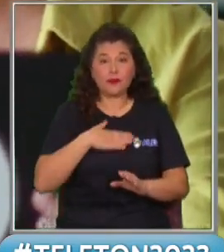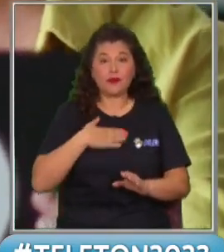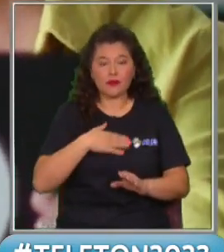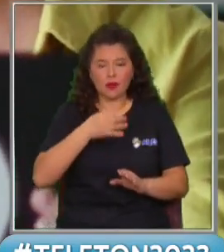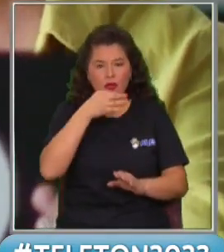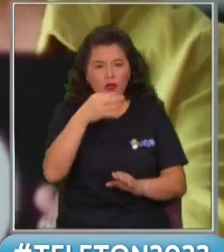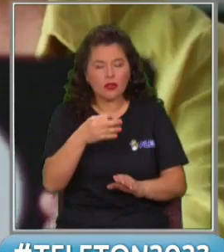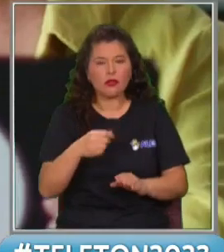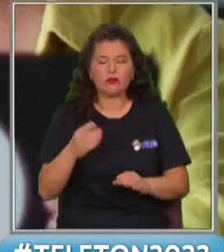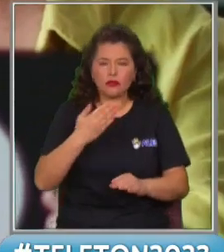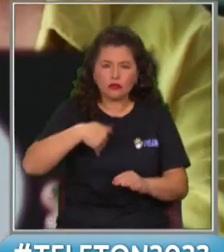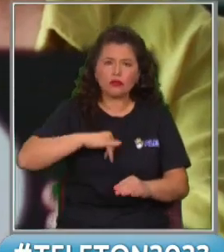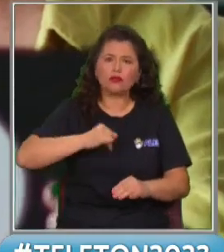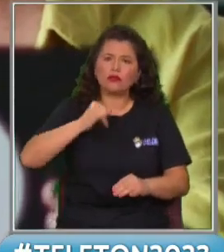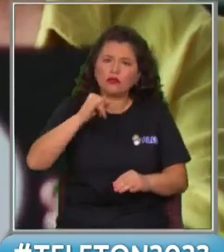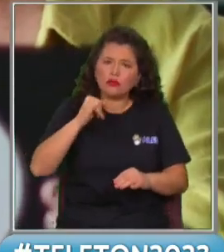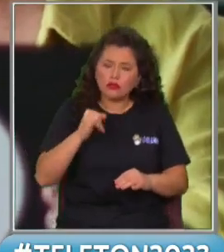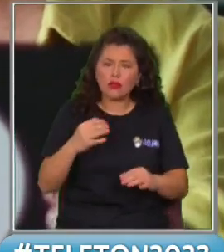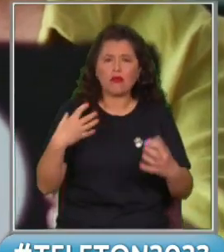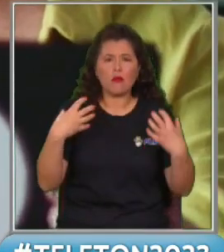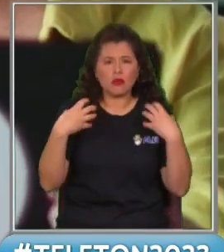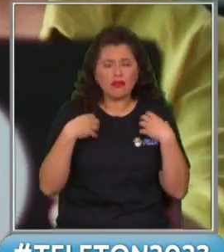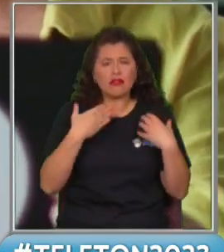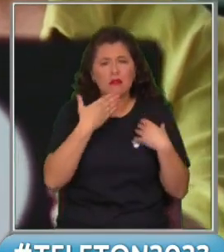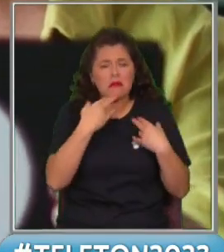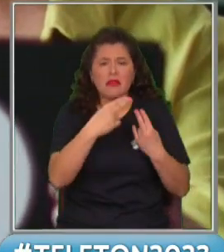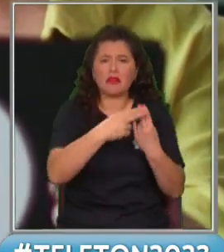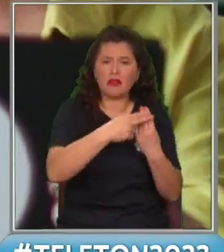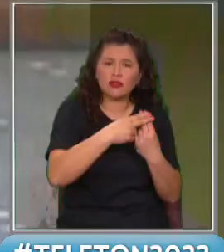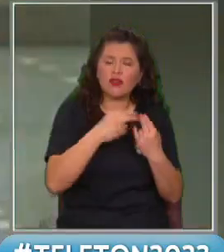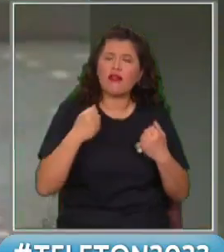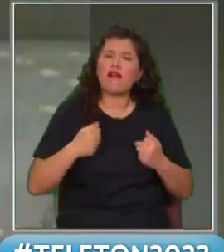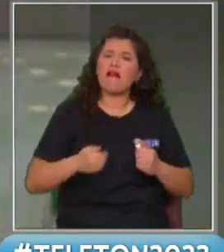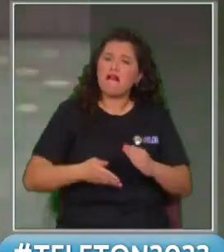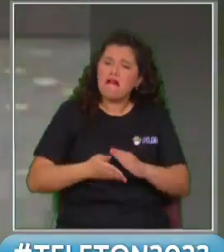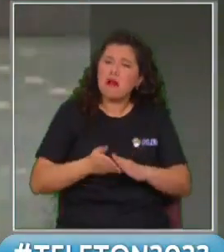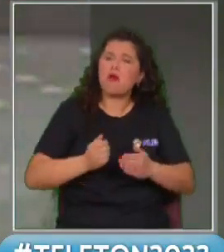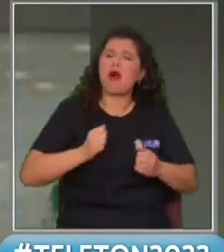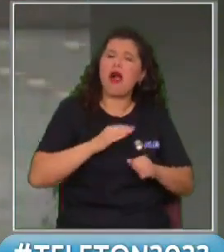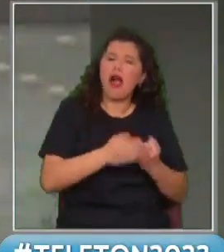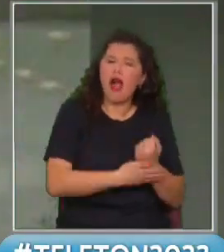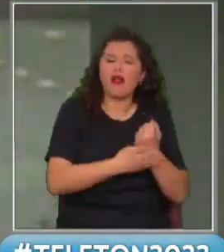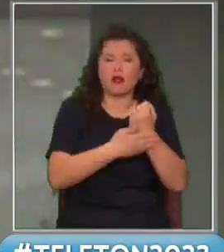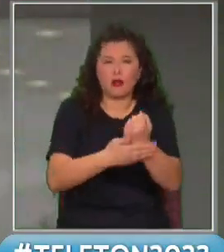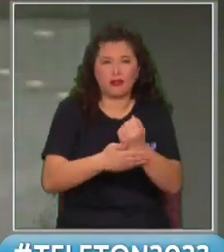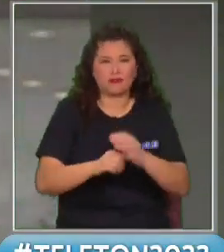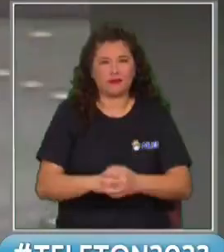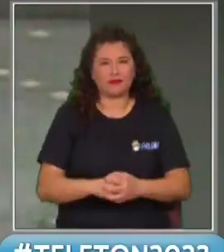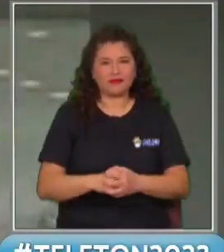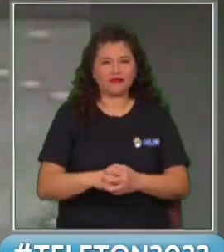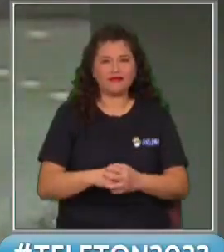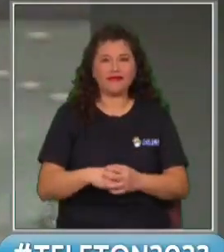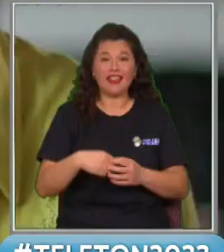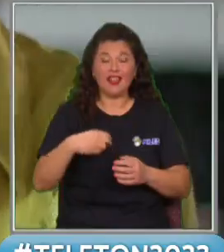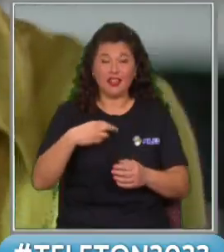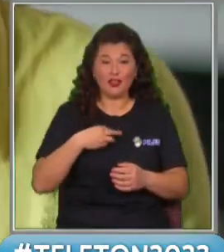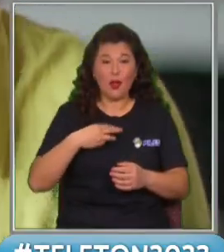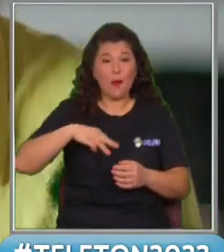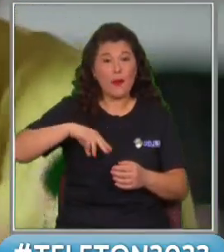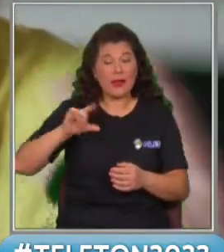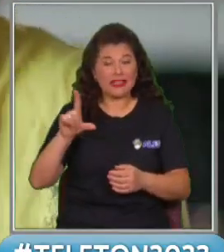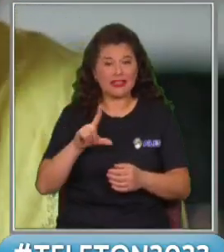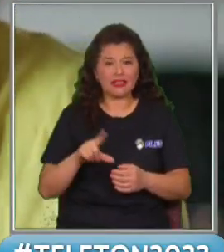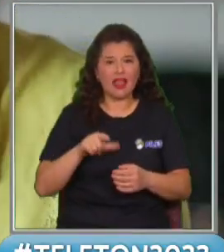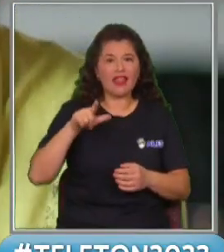sí estamos ahí con la Teletón y que sí vamos a colaborar. Muy bien. Bueno, pero es que era mis 17 también y uno en esa época, ser